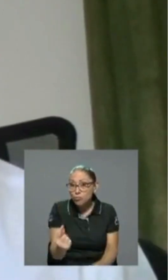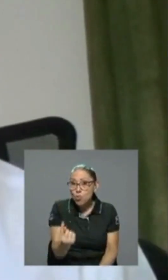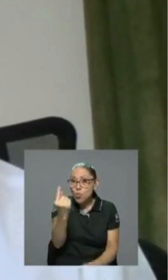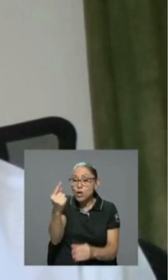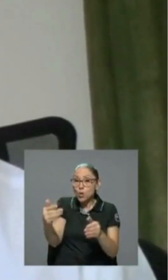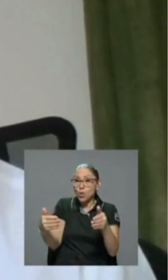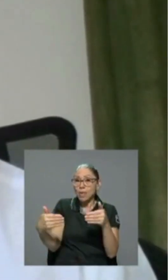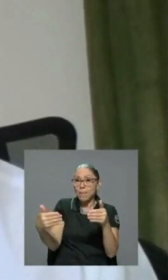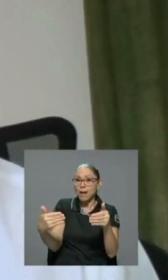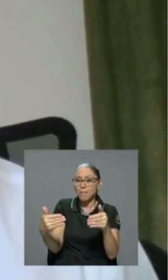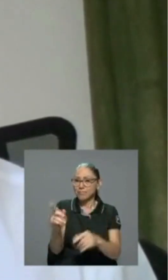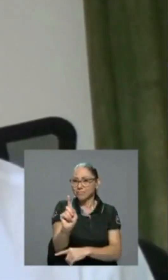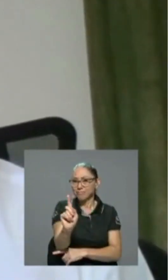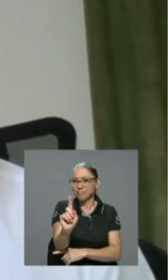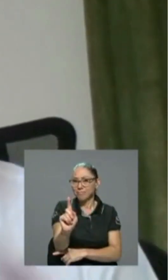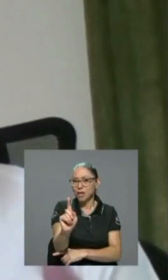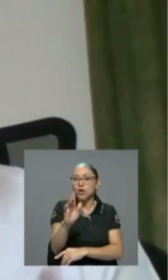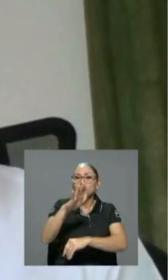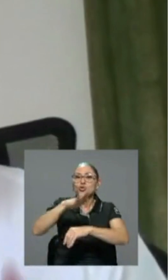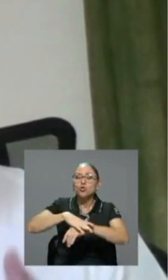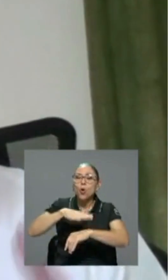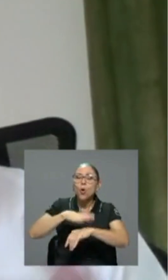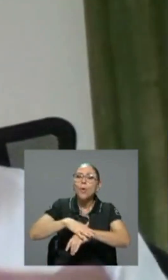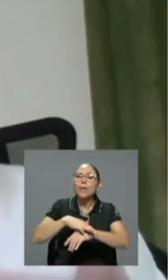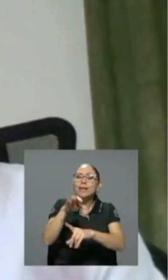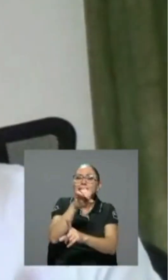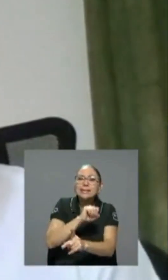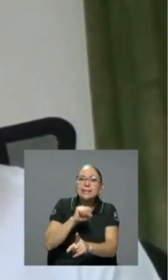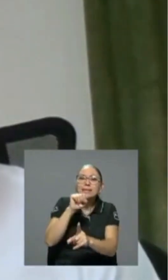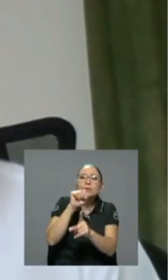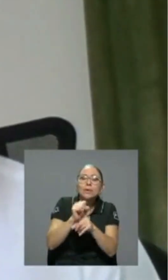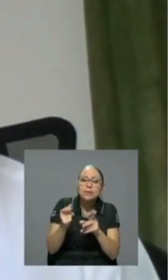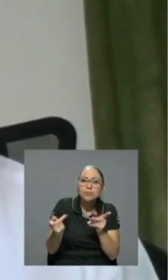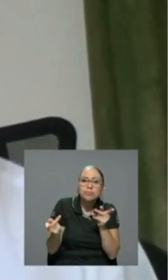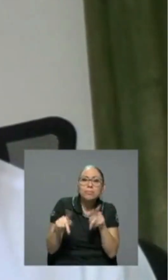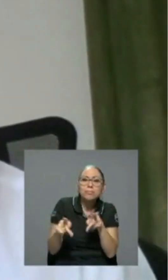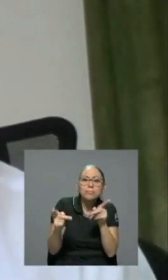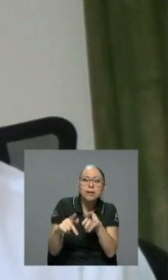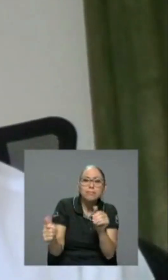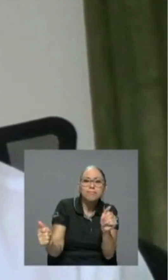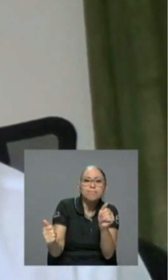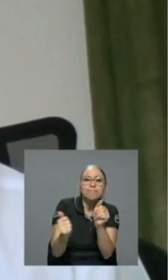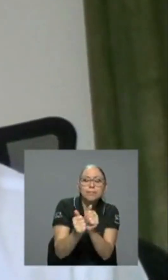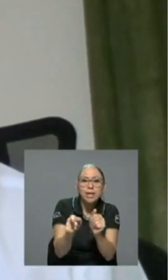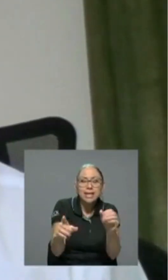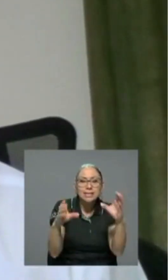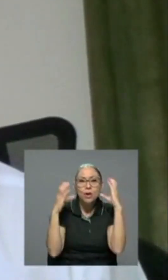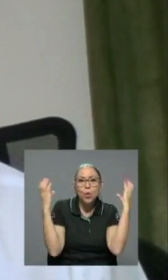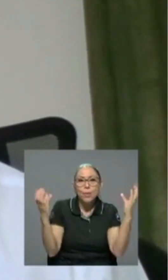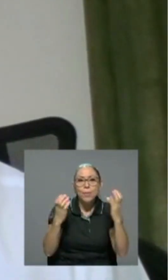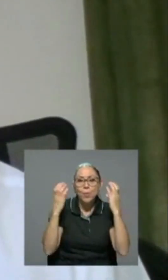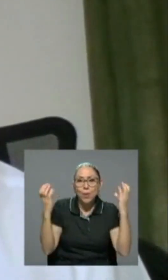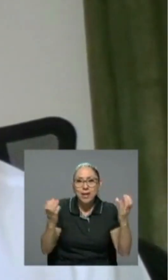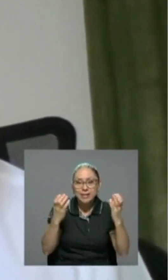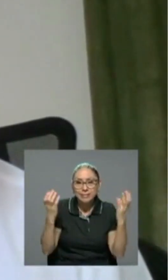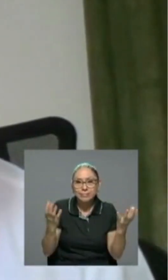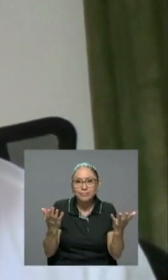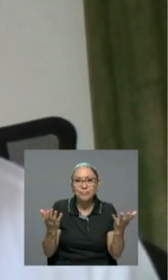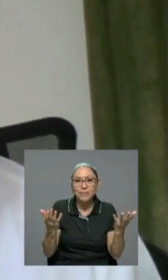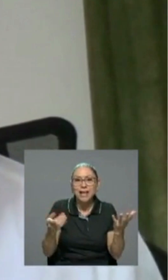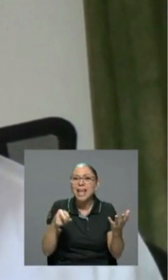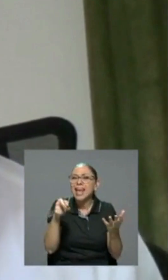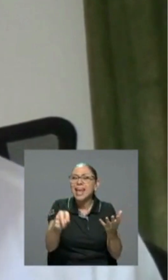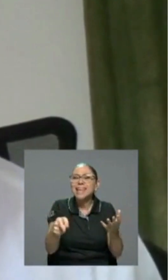en cuanto a la narrativa que acompaña a esta conmemoración es la